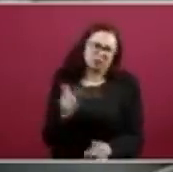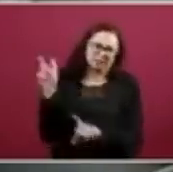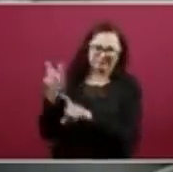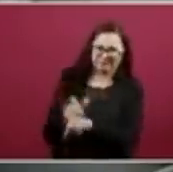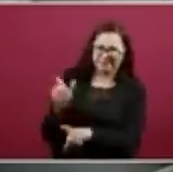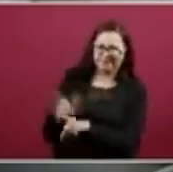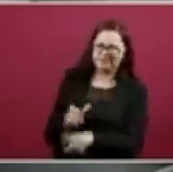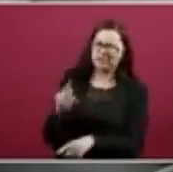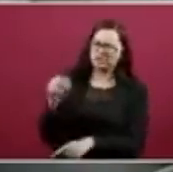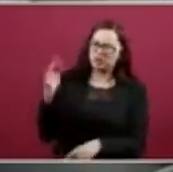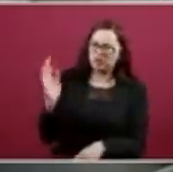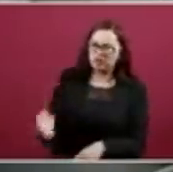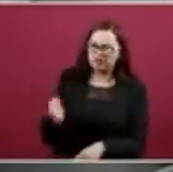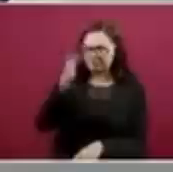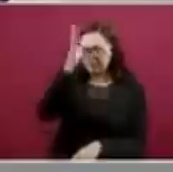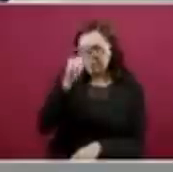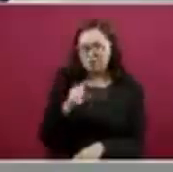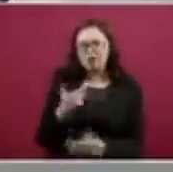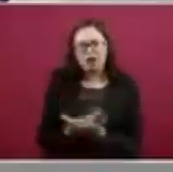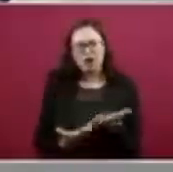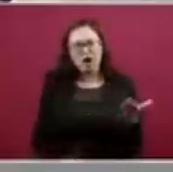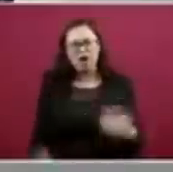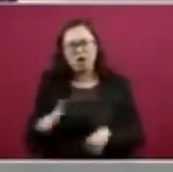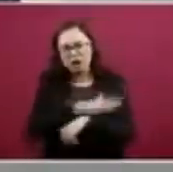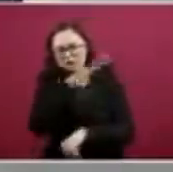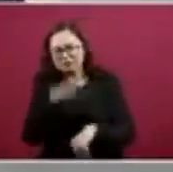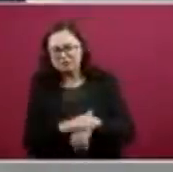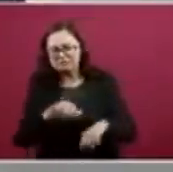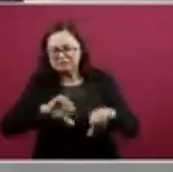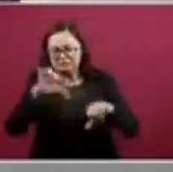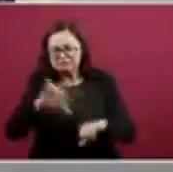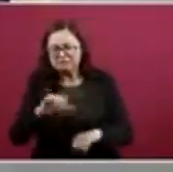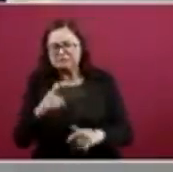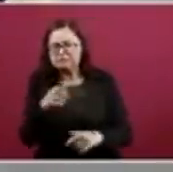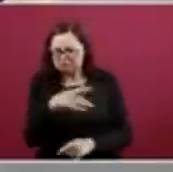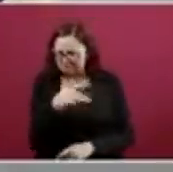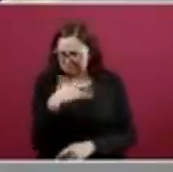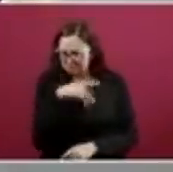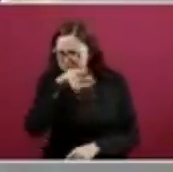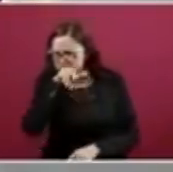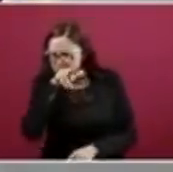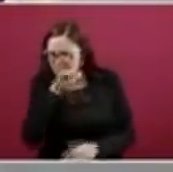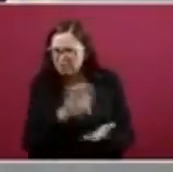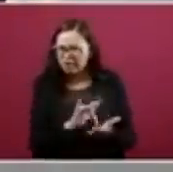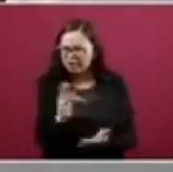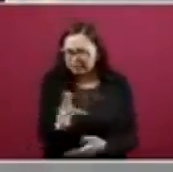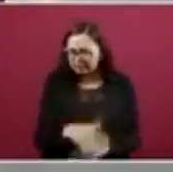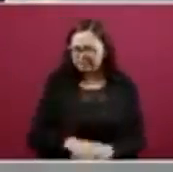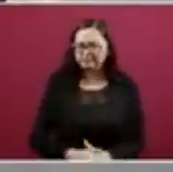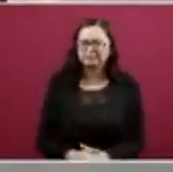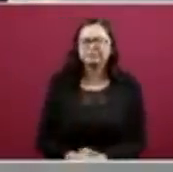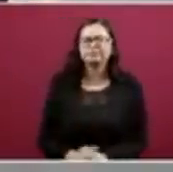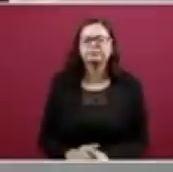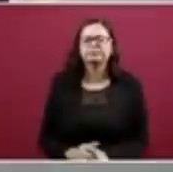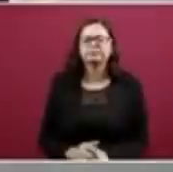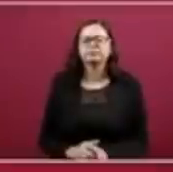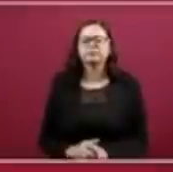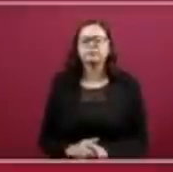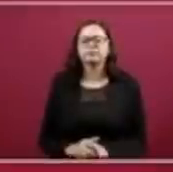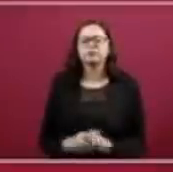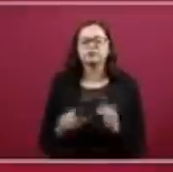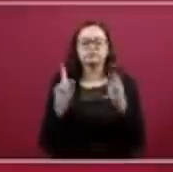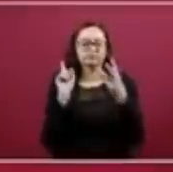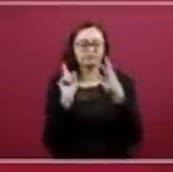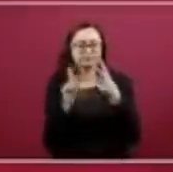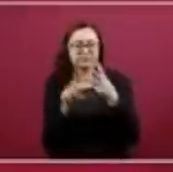esta nota que le dan ahora? Gracias. Bueno, sobre esto último, yo me preocupo y me